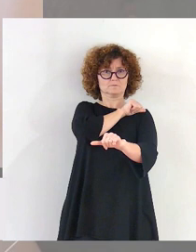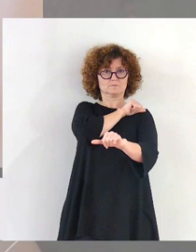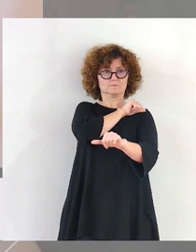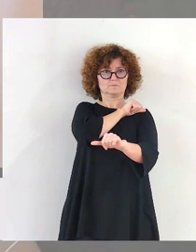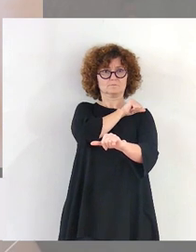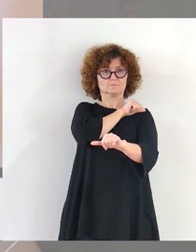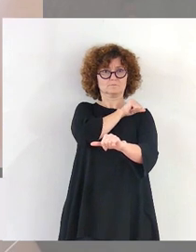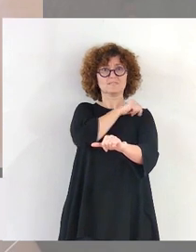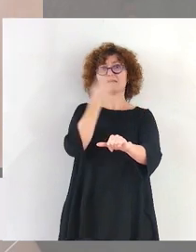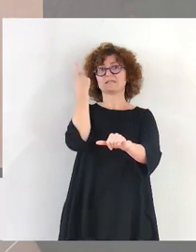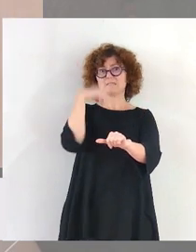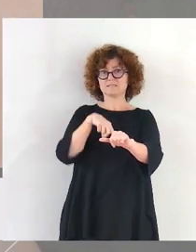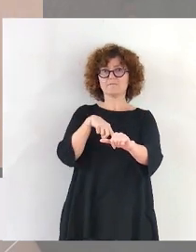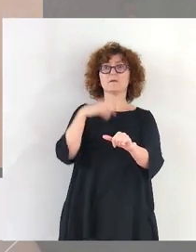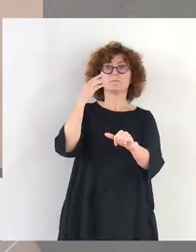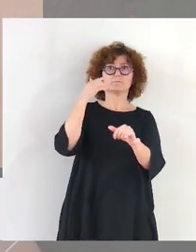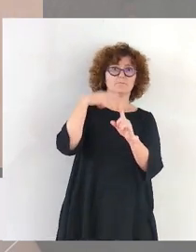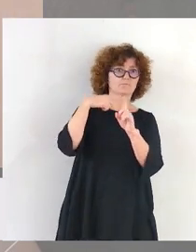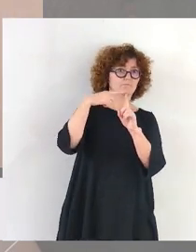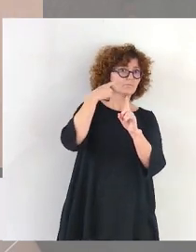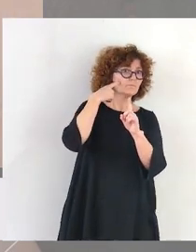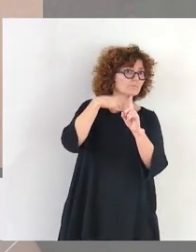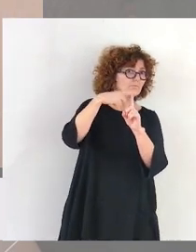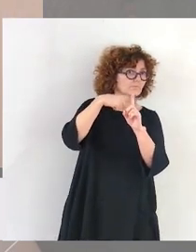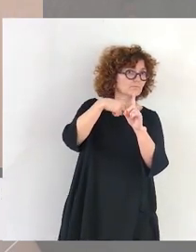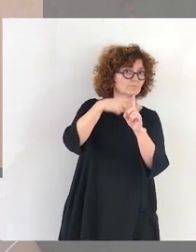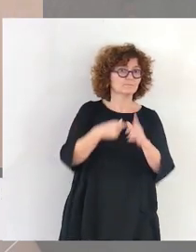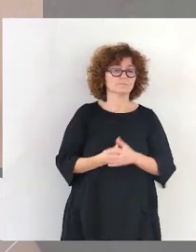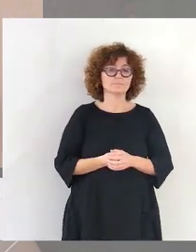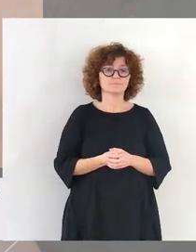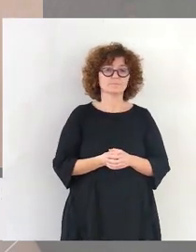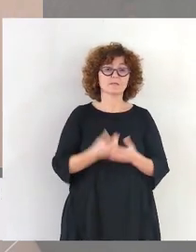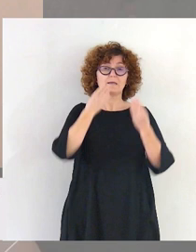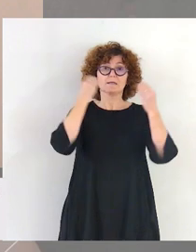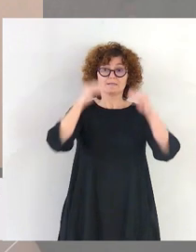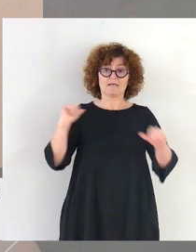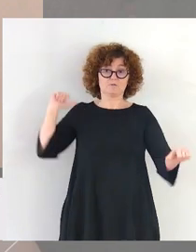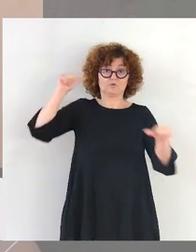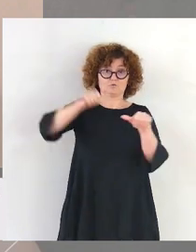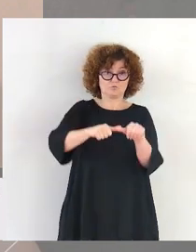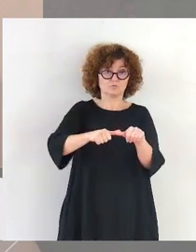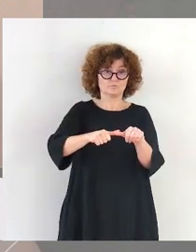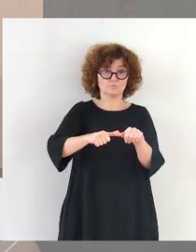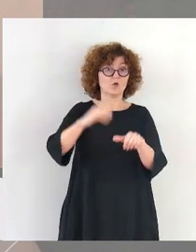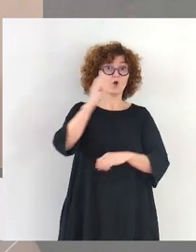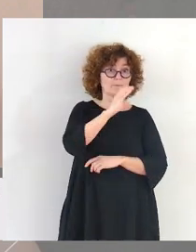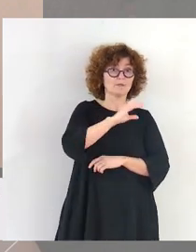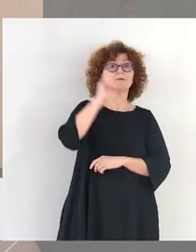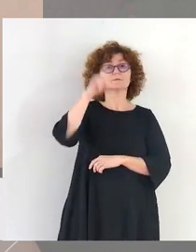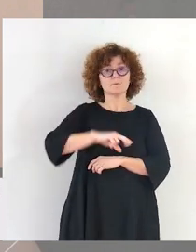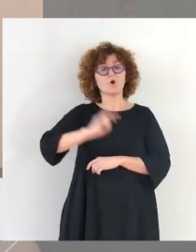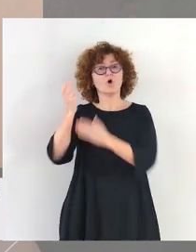con instrumentos para medir las temperaturas a los datos históricos de copernicus se suma otro estudio de climat